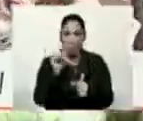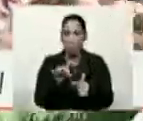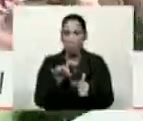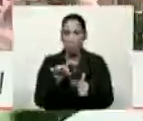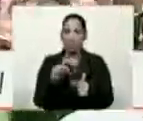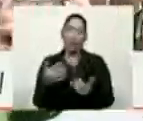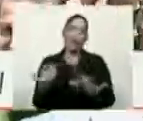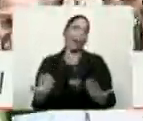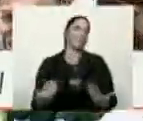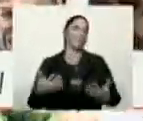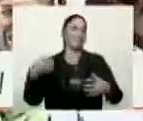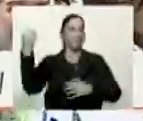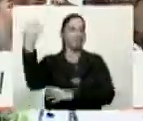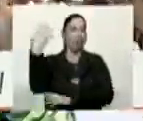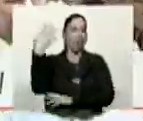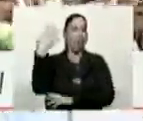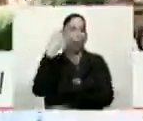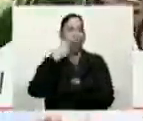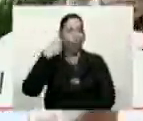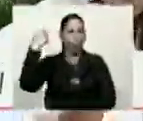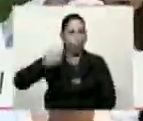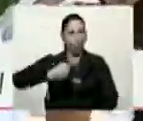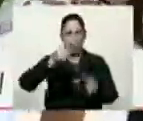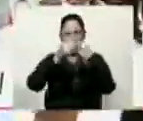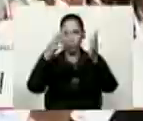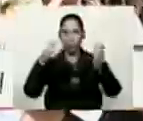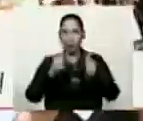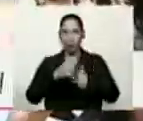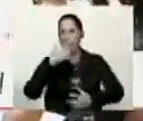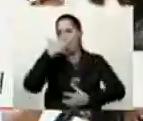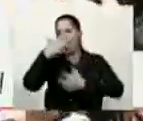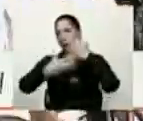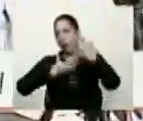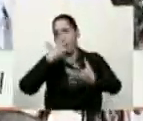sol. A los hombres de Anzuategui.